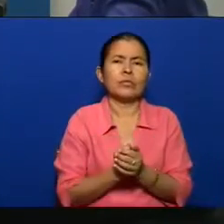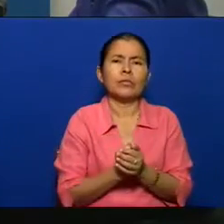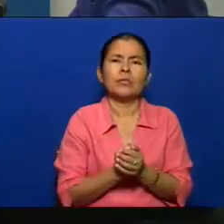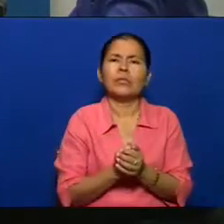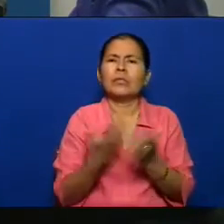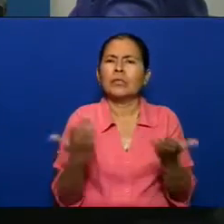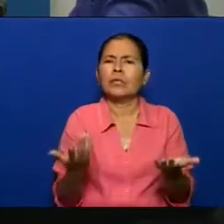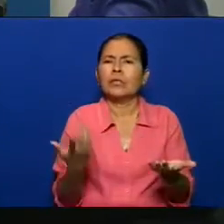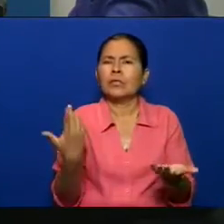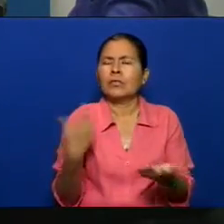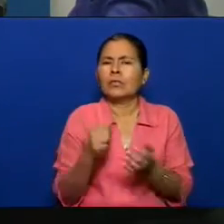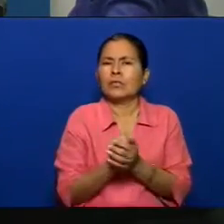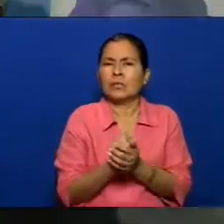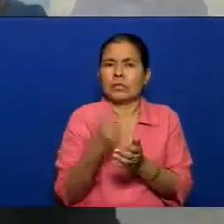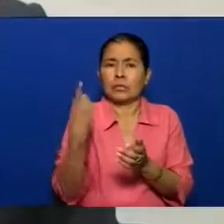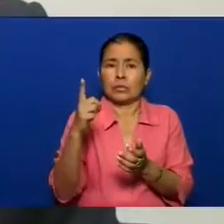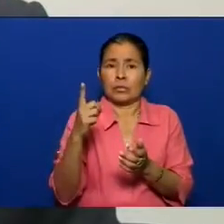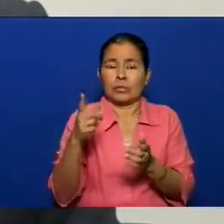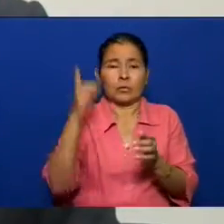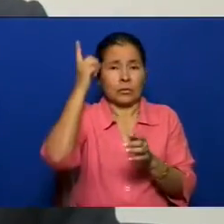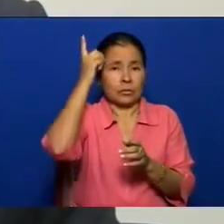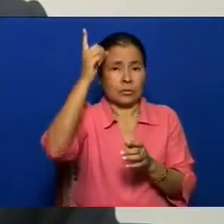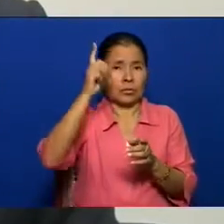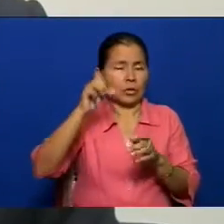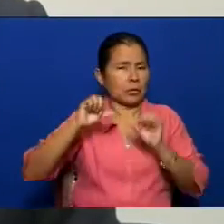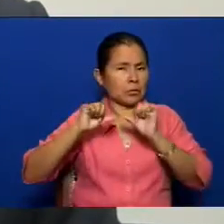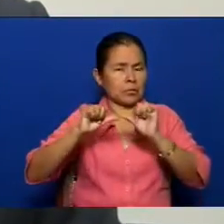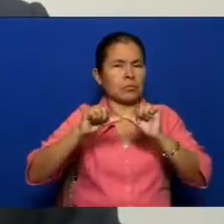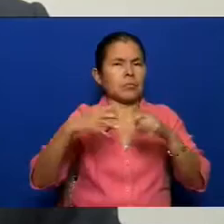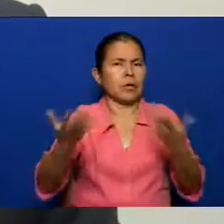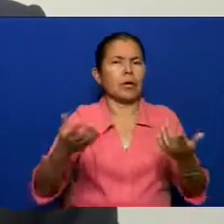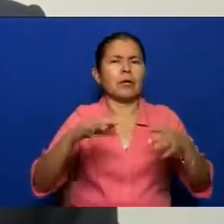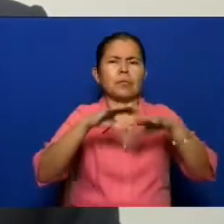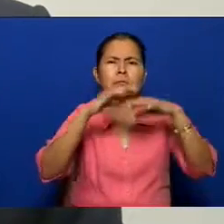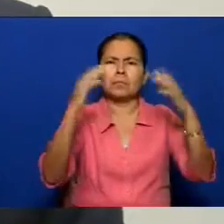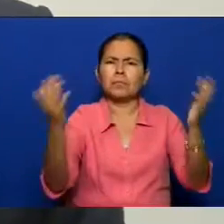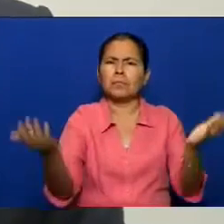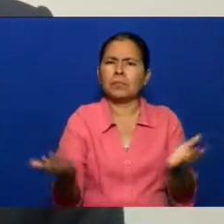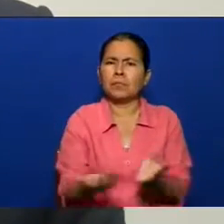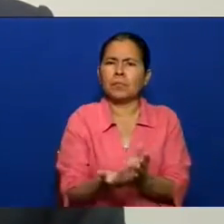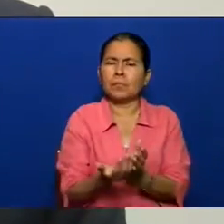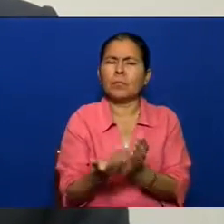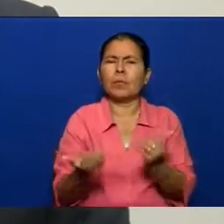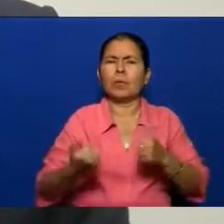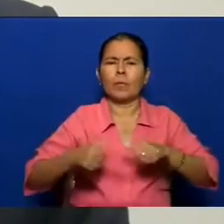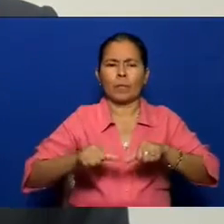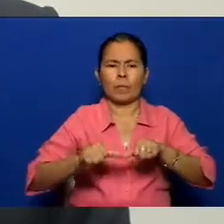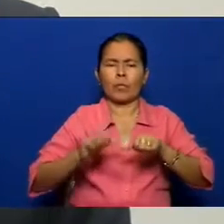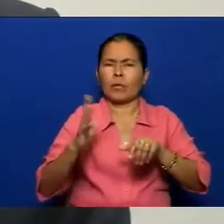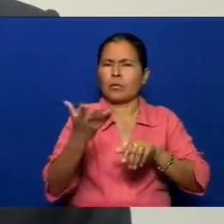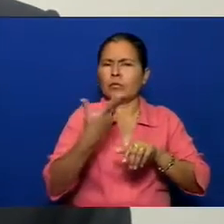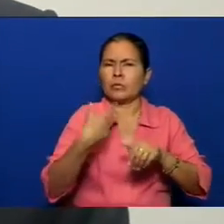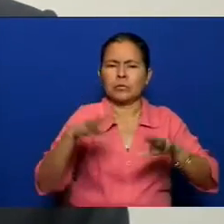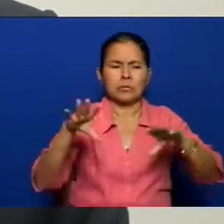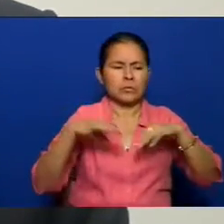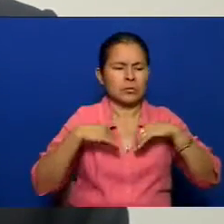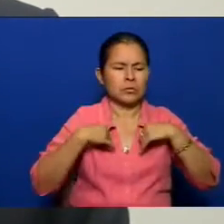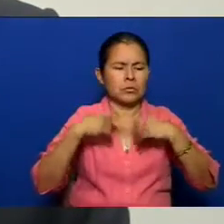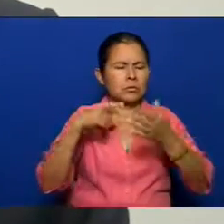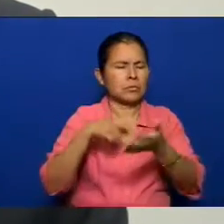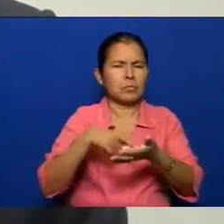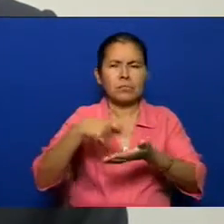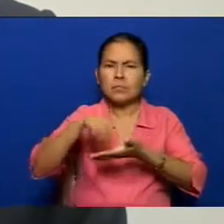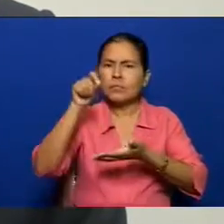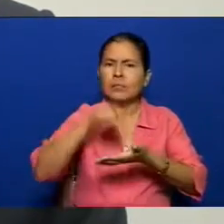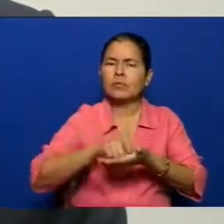acordó en 1990 la firma o la ratificación de lo que eran los Objetivos